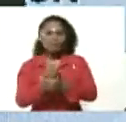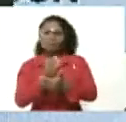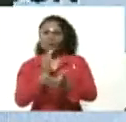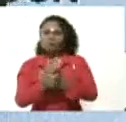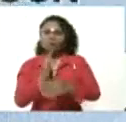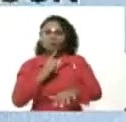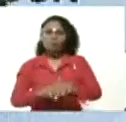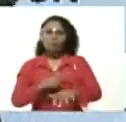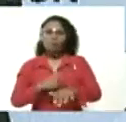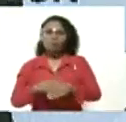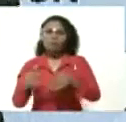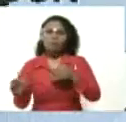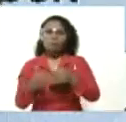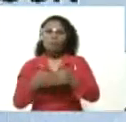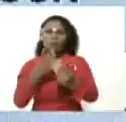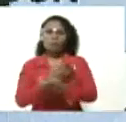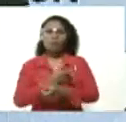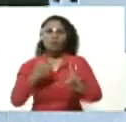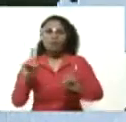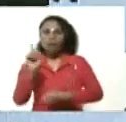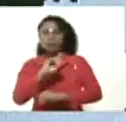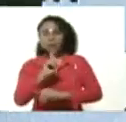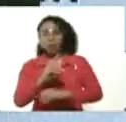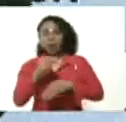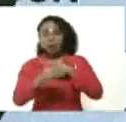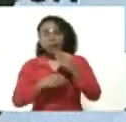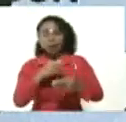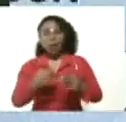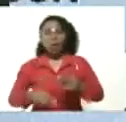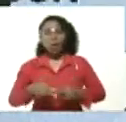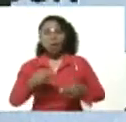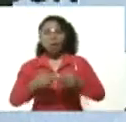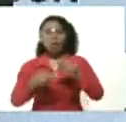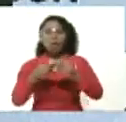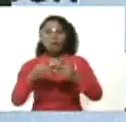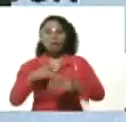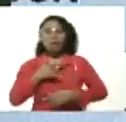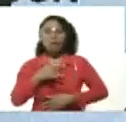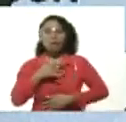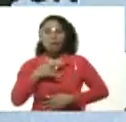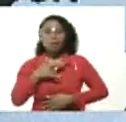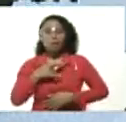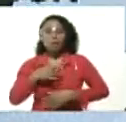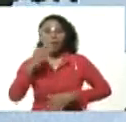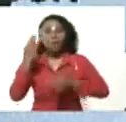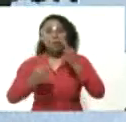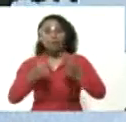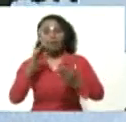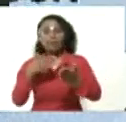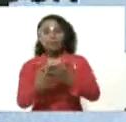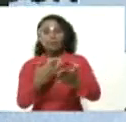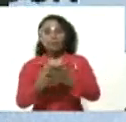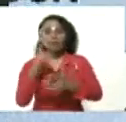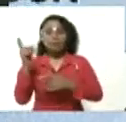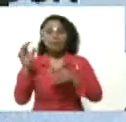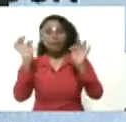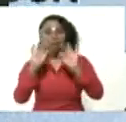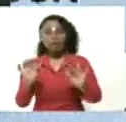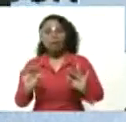que cercaba a las democracias que no tutelaba, construir un sentido que justificase su agresión. Hemos visto ahí las